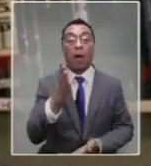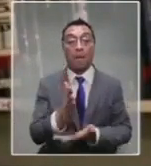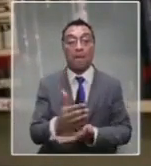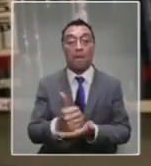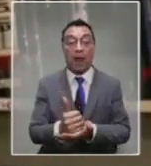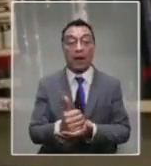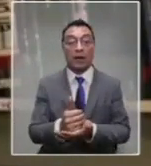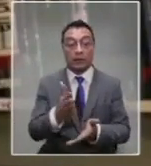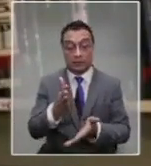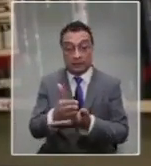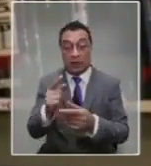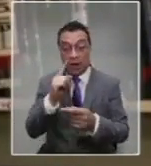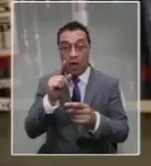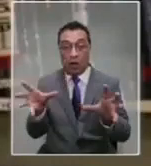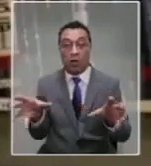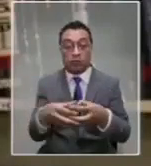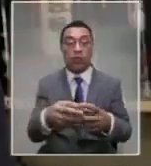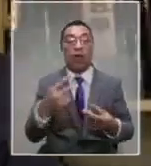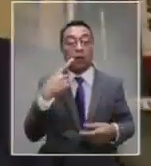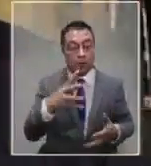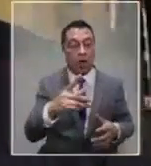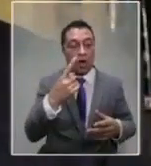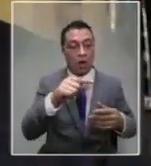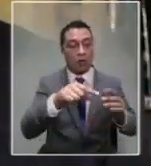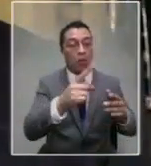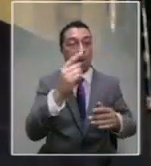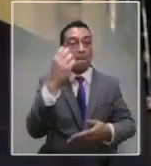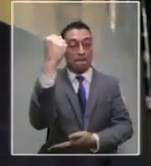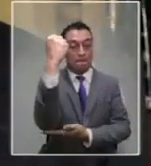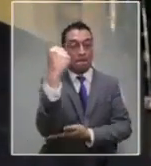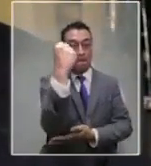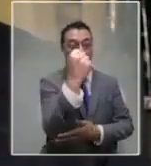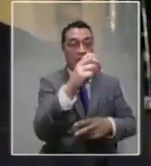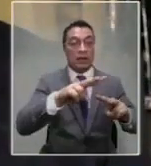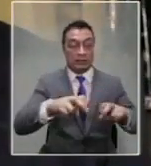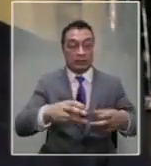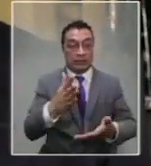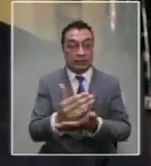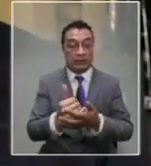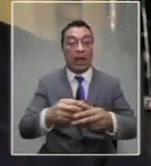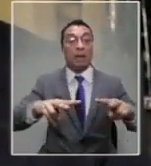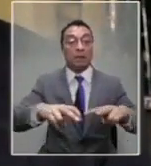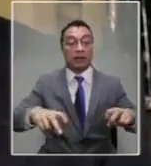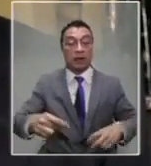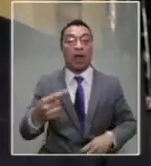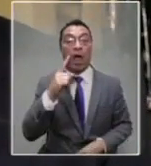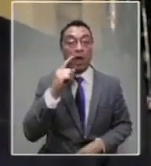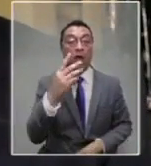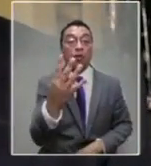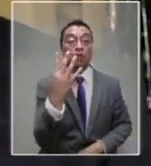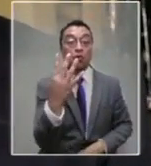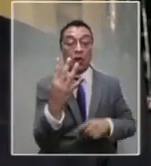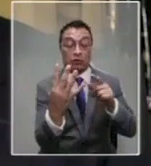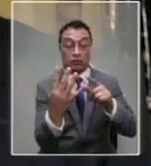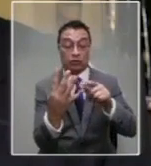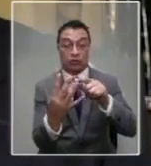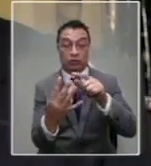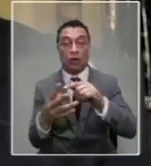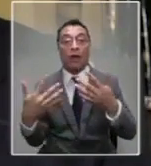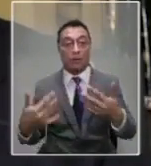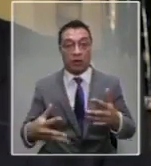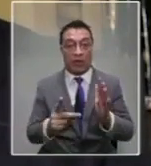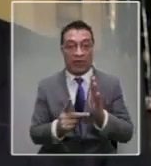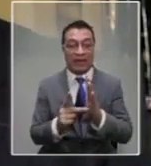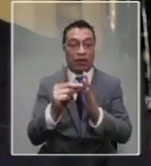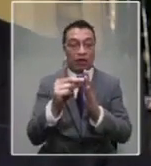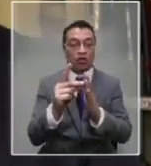Existe un plan estratégico corporativo 2016-2020 donde uno de los pilares estratégicos es la investigación. Hay cuatro hitos